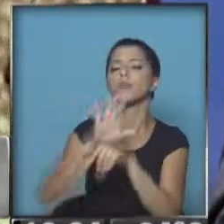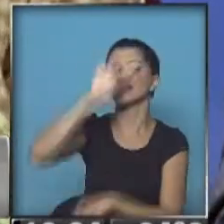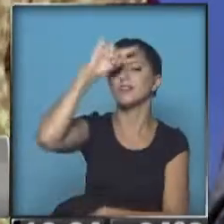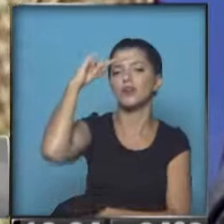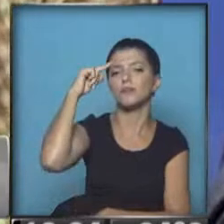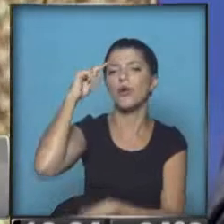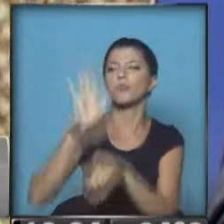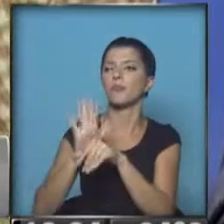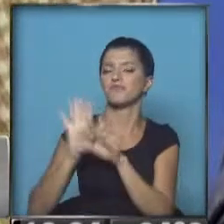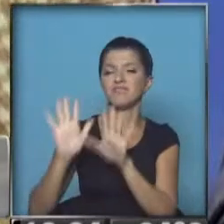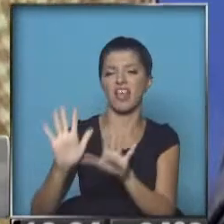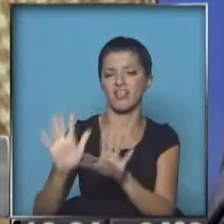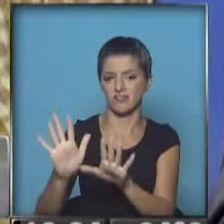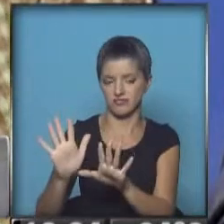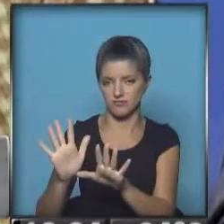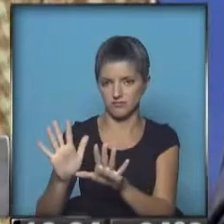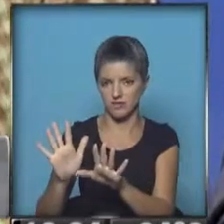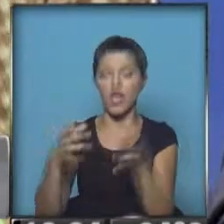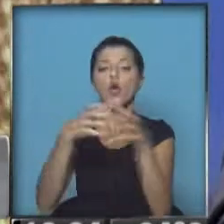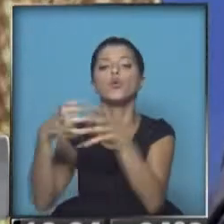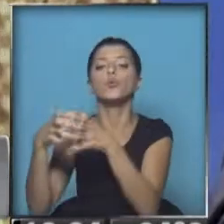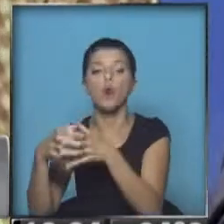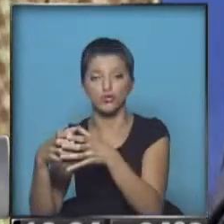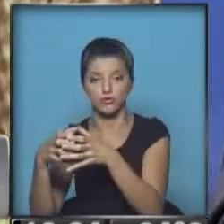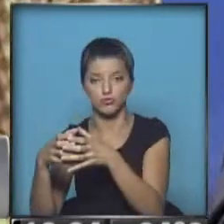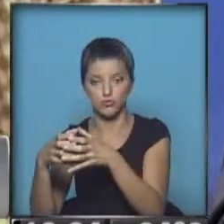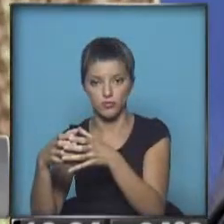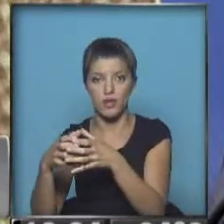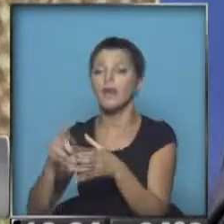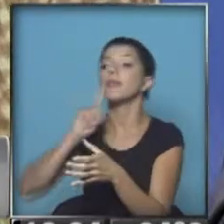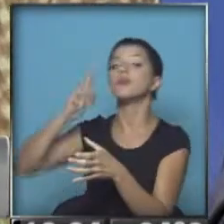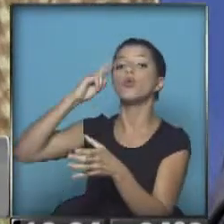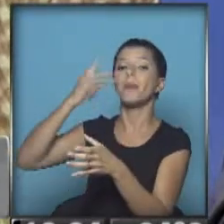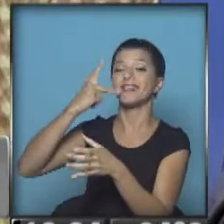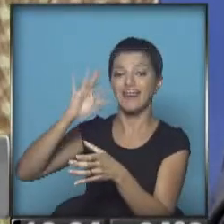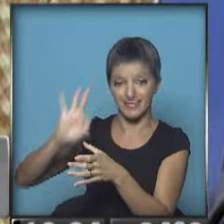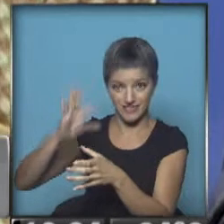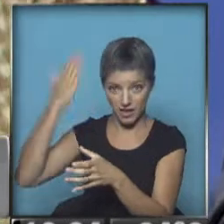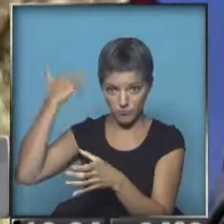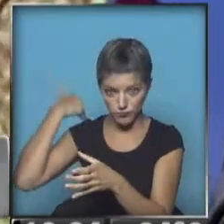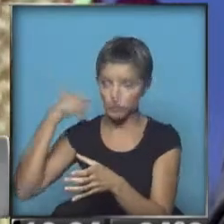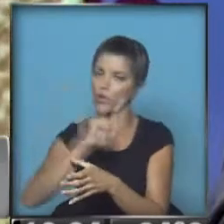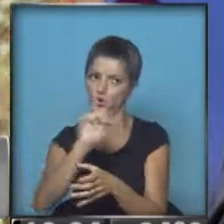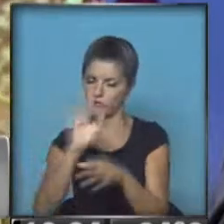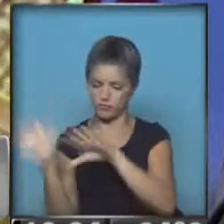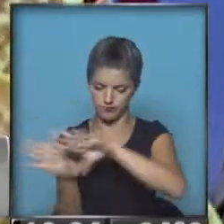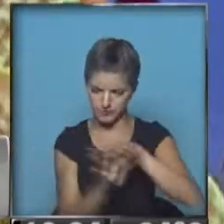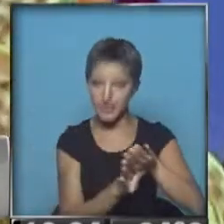casi fascistoide de los grupos de los años 30. No.